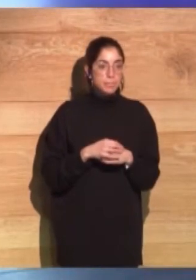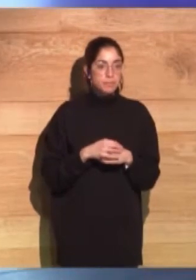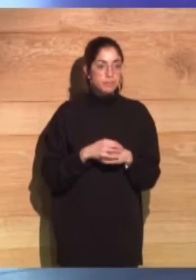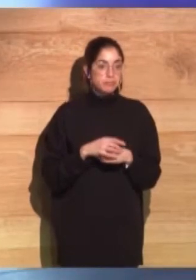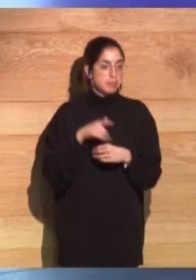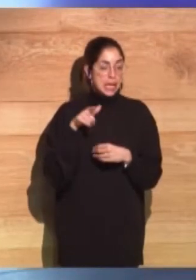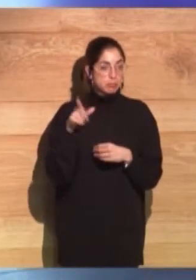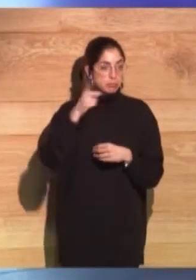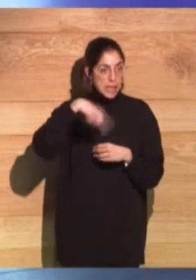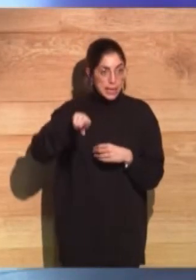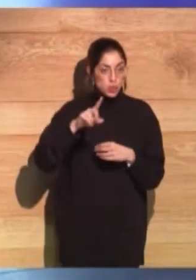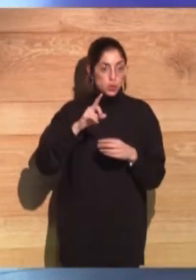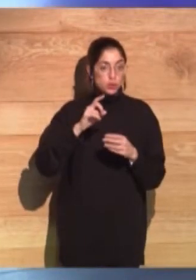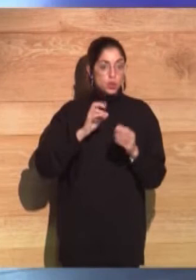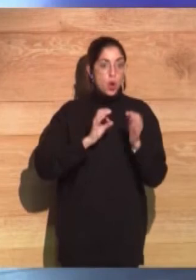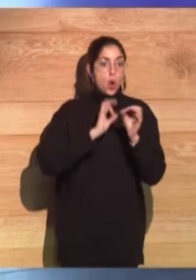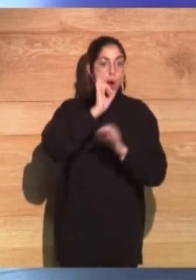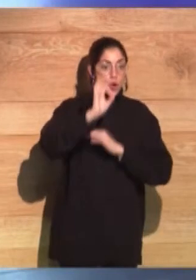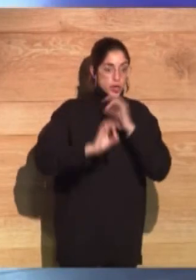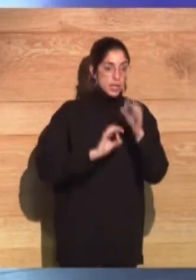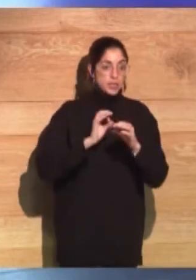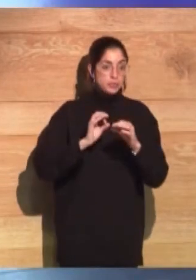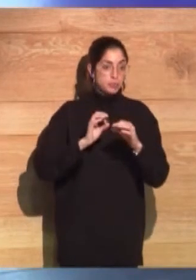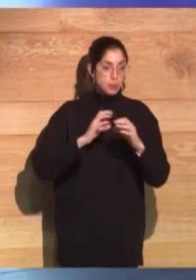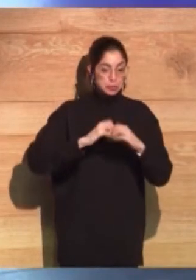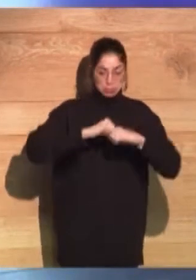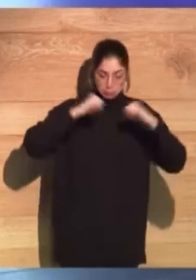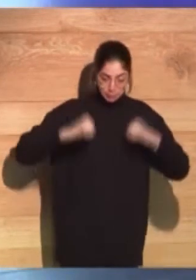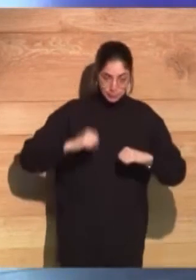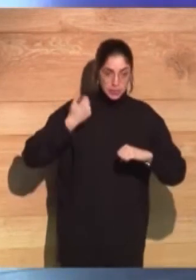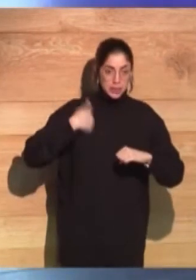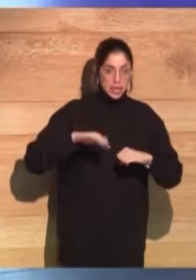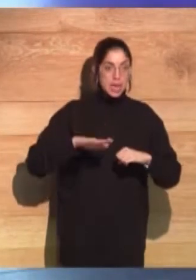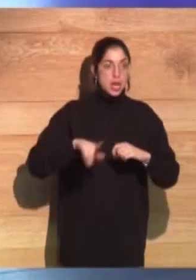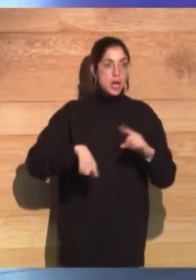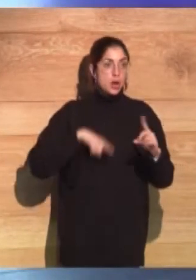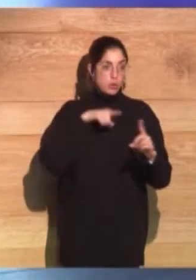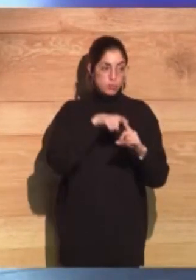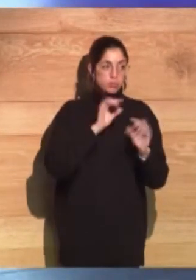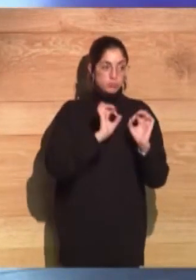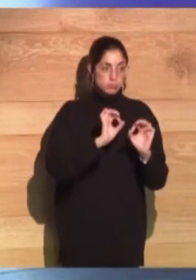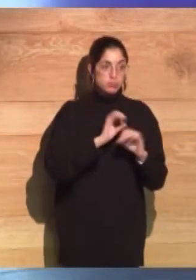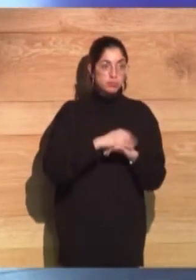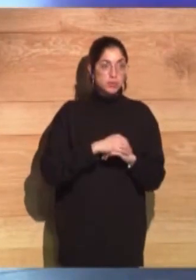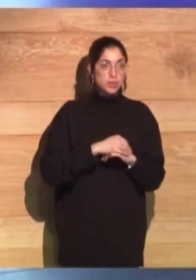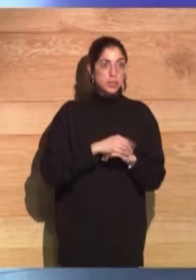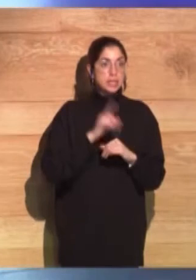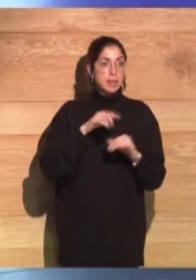que tienen organismos específicos establecidos para este propósito. Tenemos el